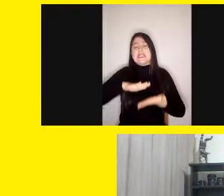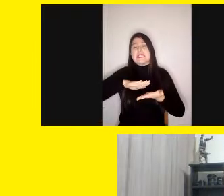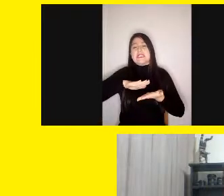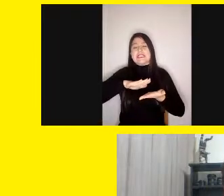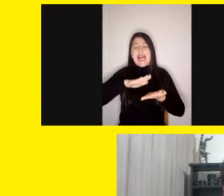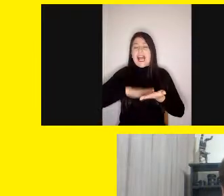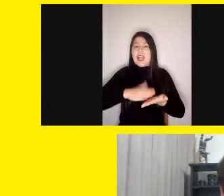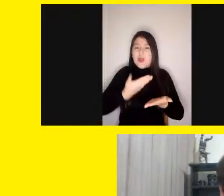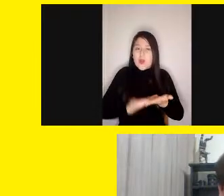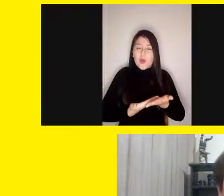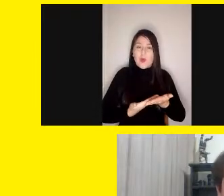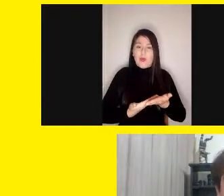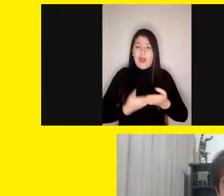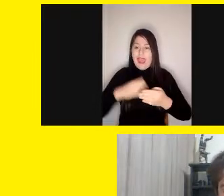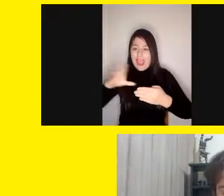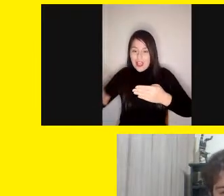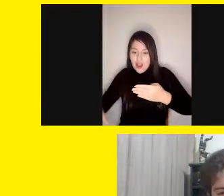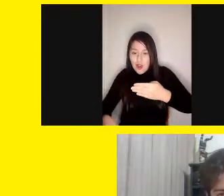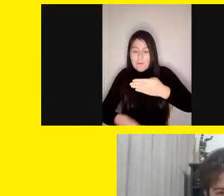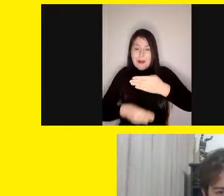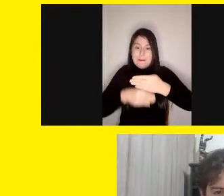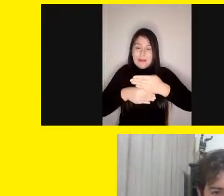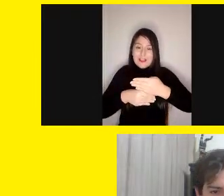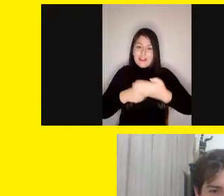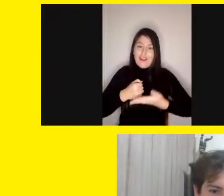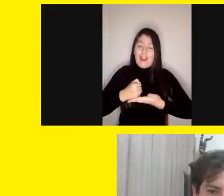es un elemento que toma un gran valor.